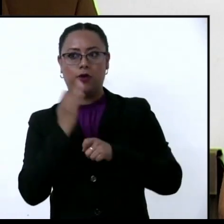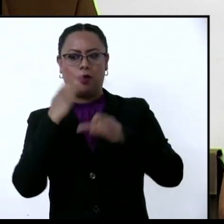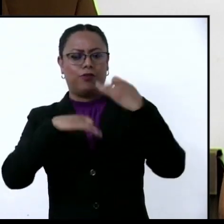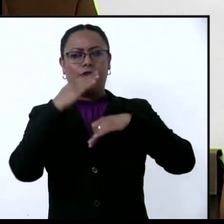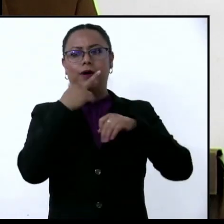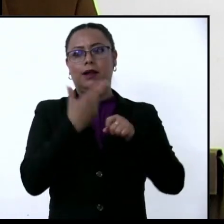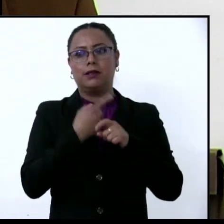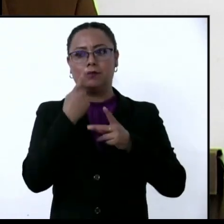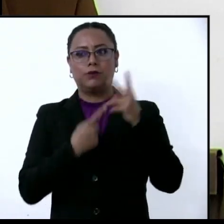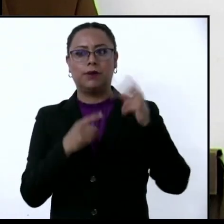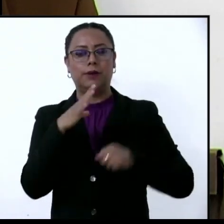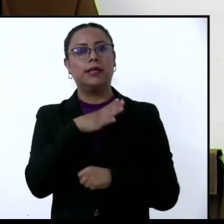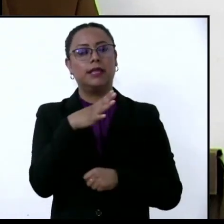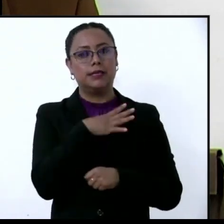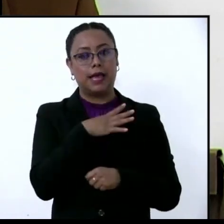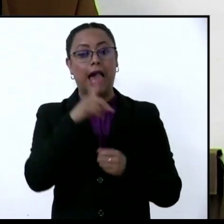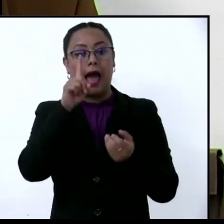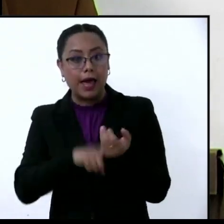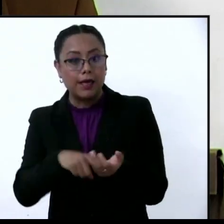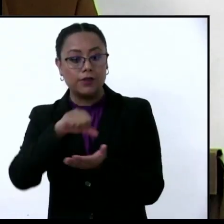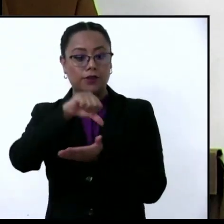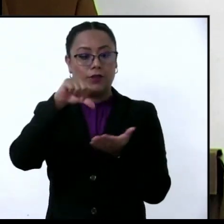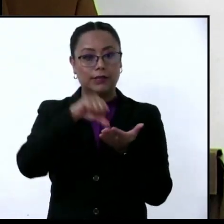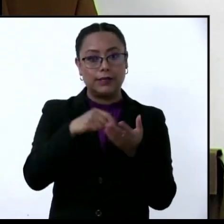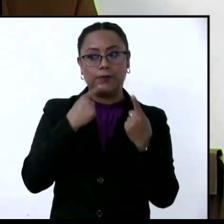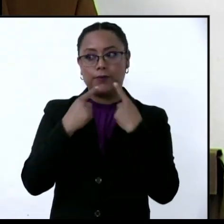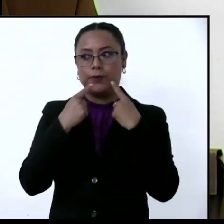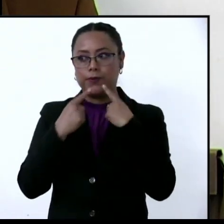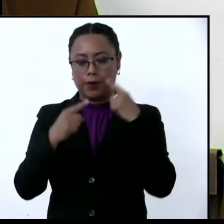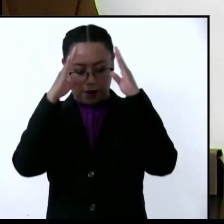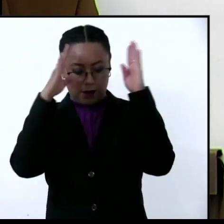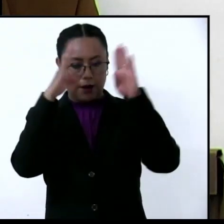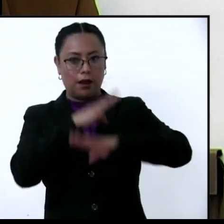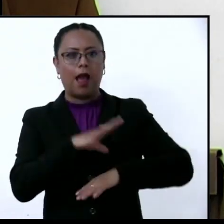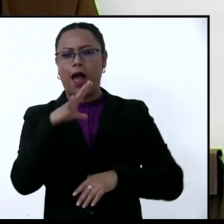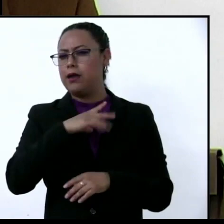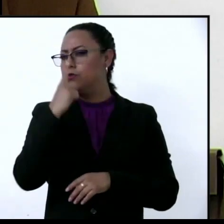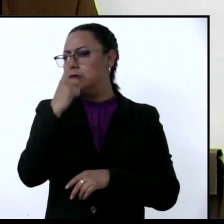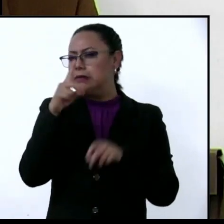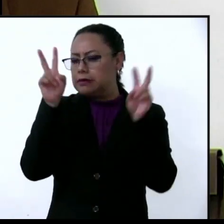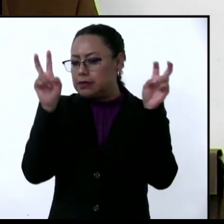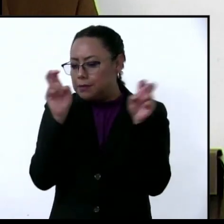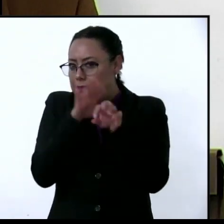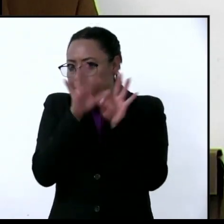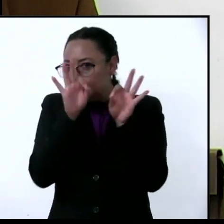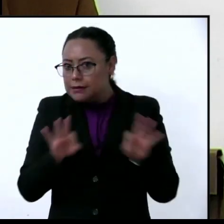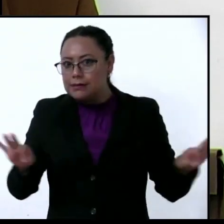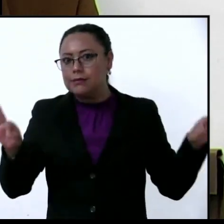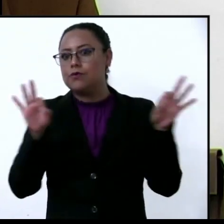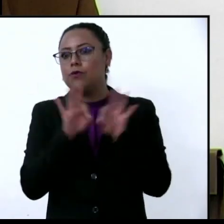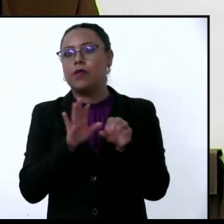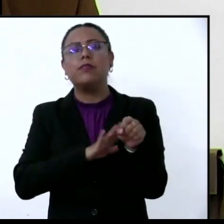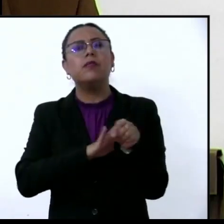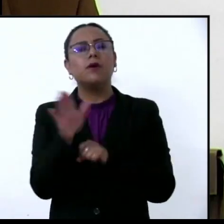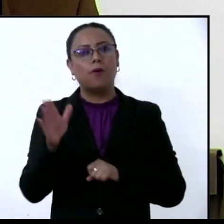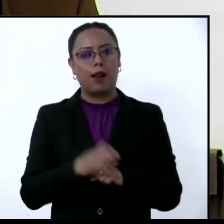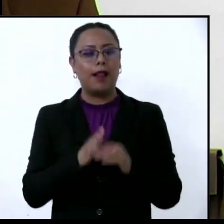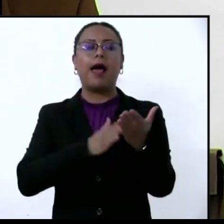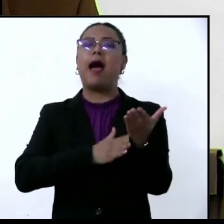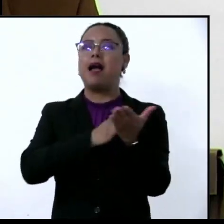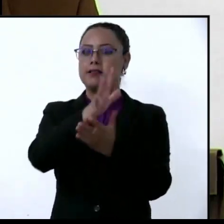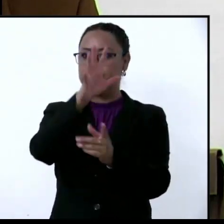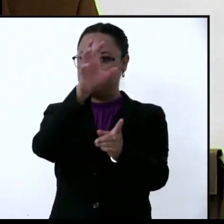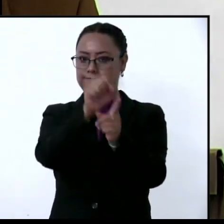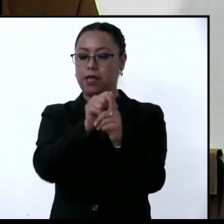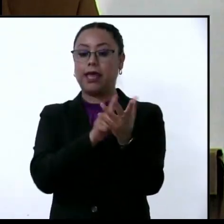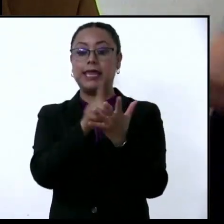se realizan dentro del propio Centro de Conciliación Laboral, pues uno de los temas centrales tiene que ver con el acceso efectivo a los derechos